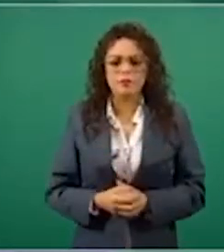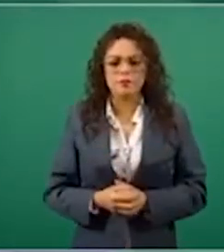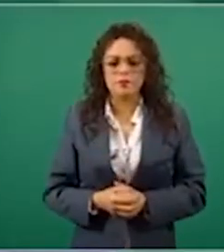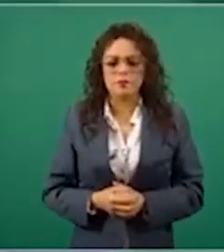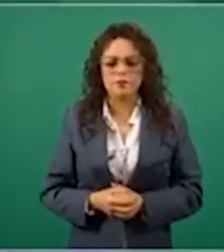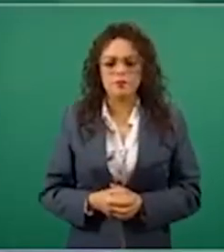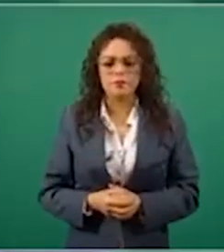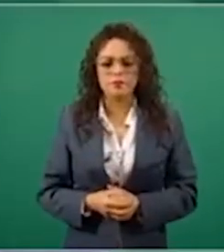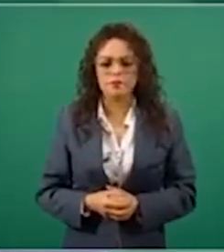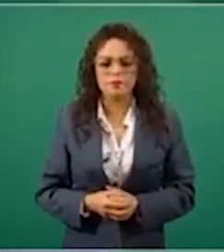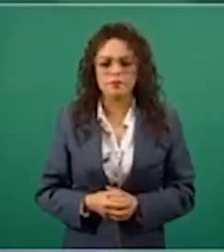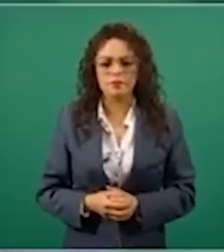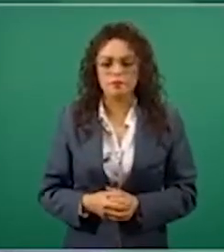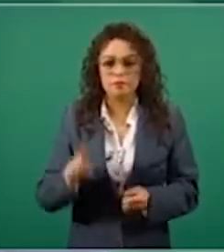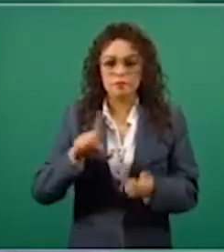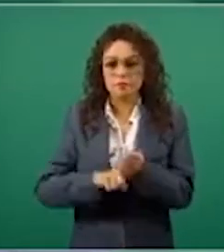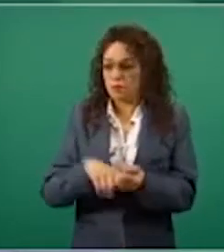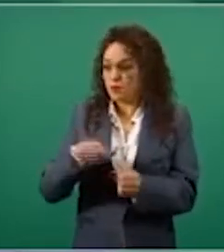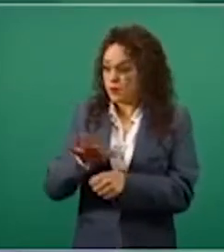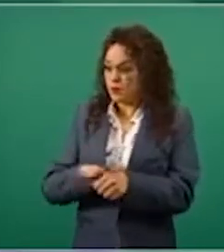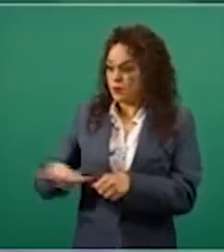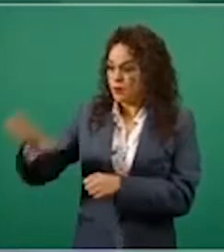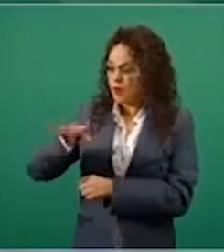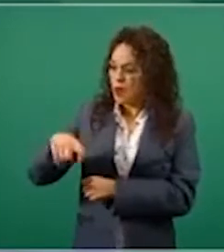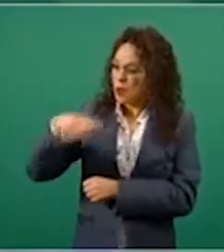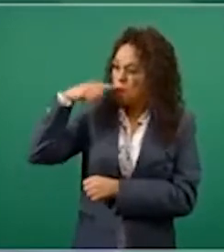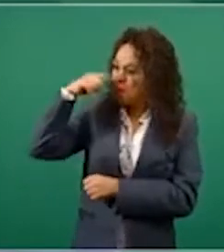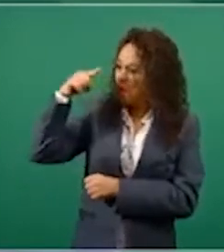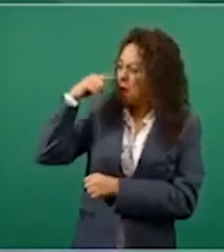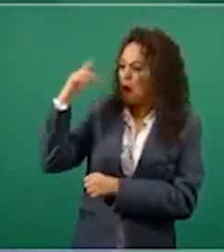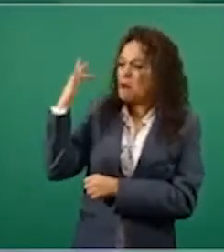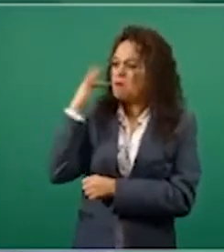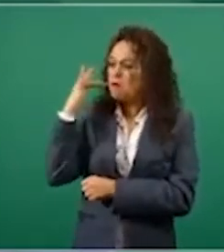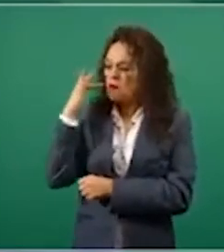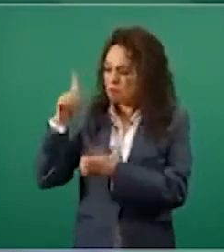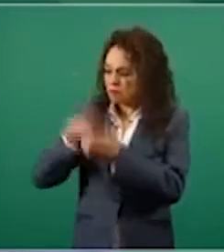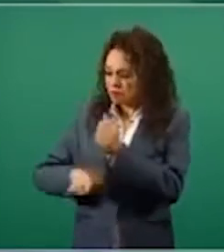fifí que no sabe